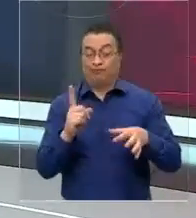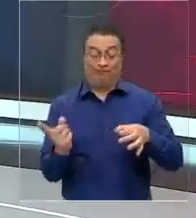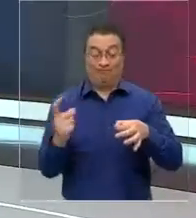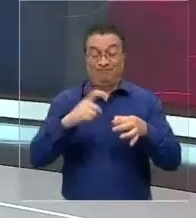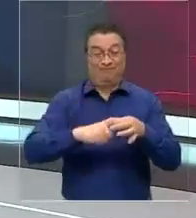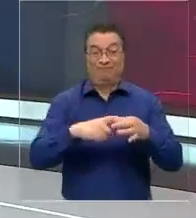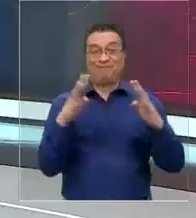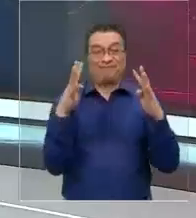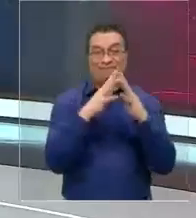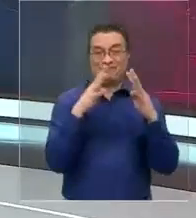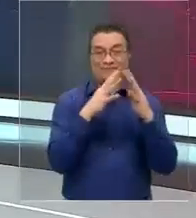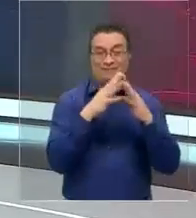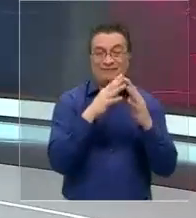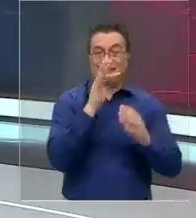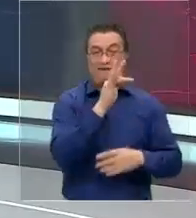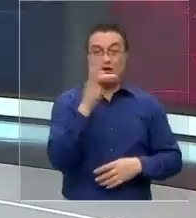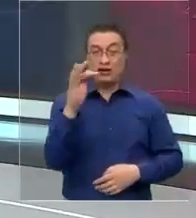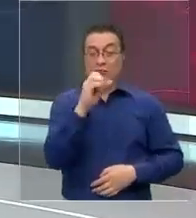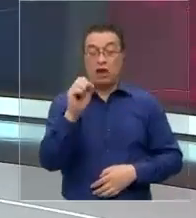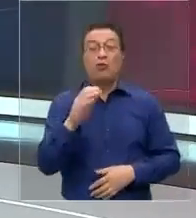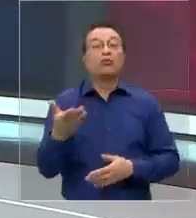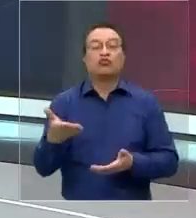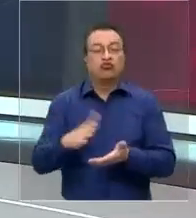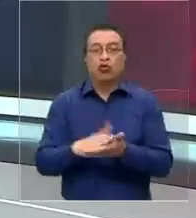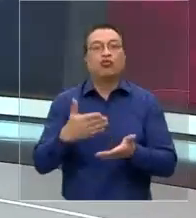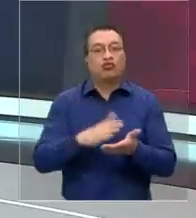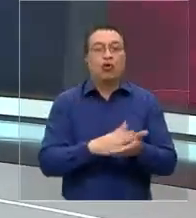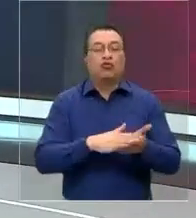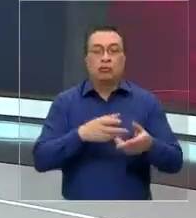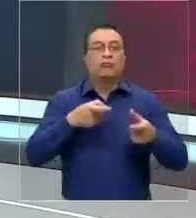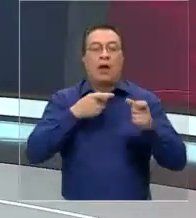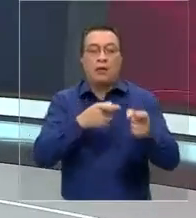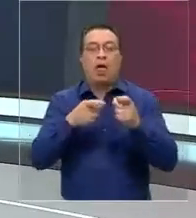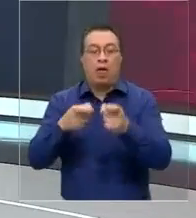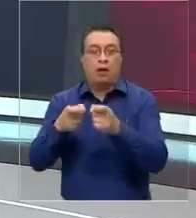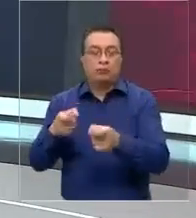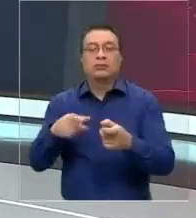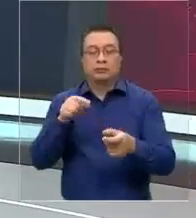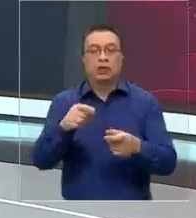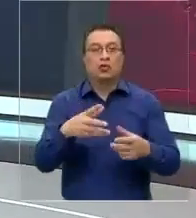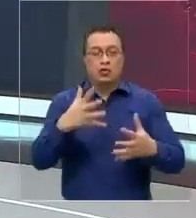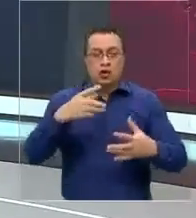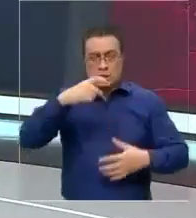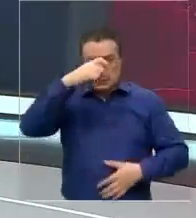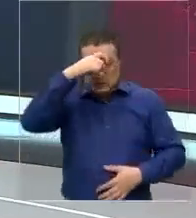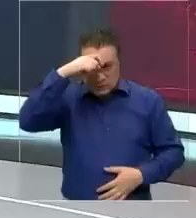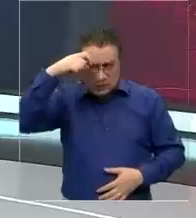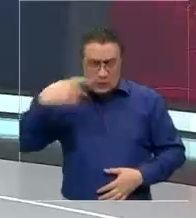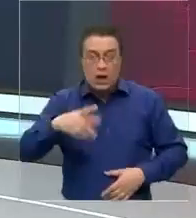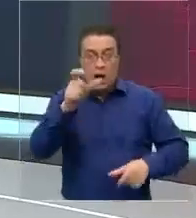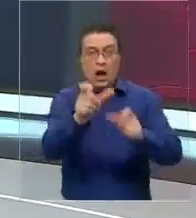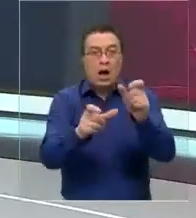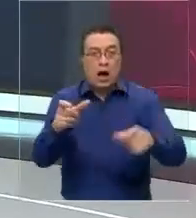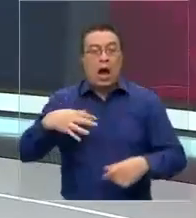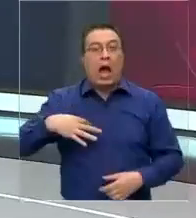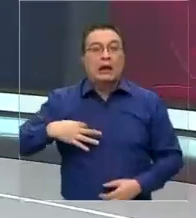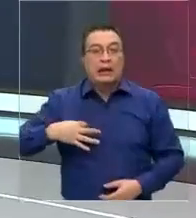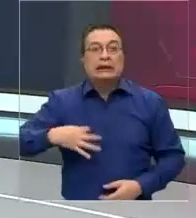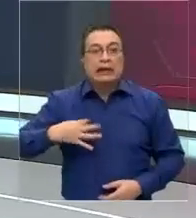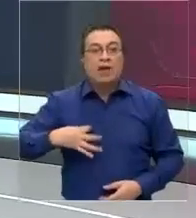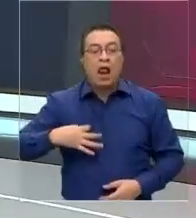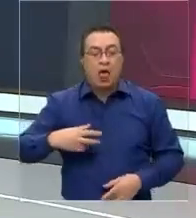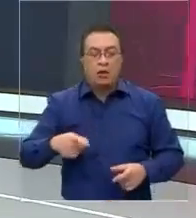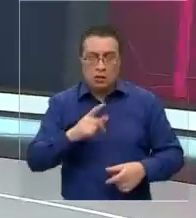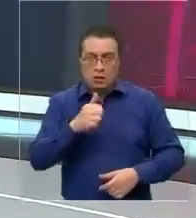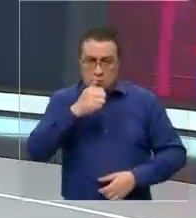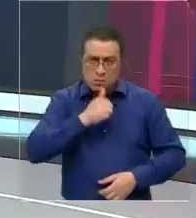de las Fuerzas Armadas han muerto en estos días en los ataques, lo que da muestra del enorme sacrificio que está haciendo la población civil. Así es, la resistencia de